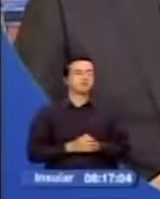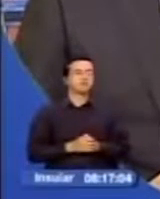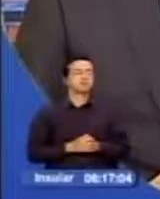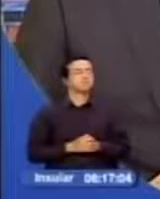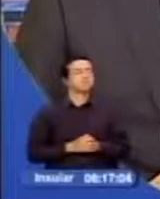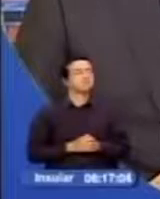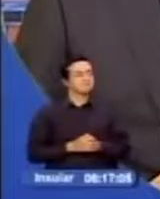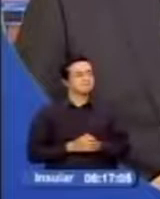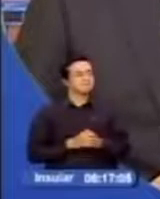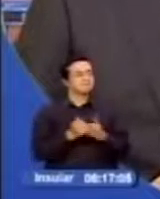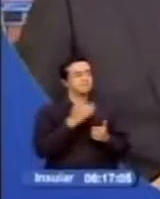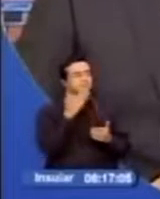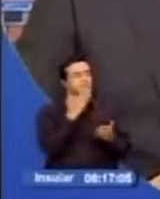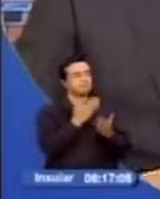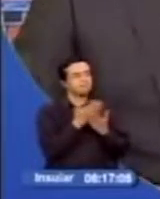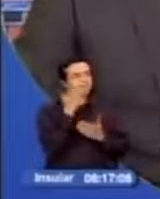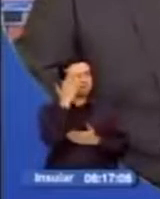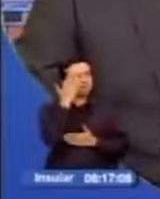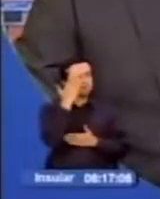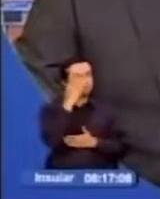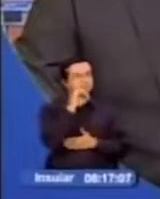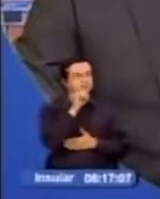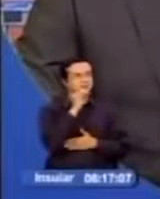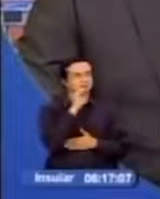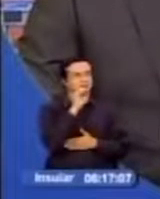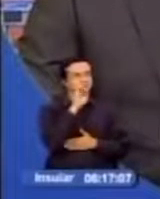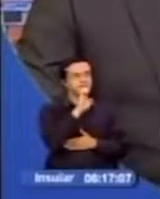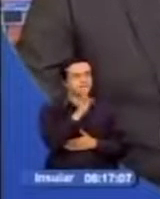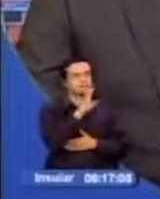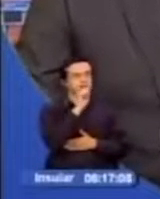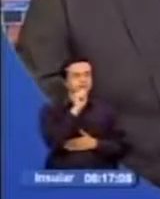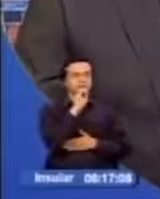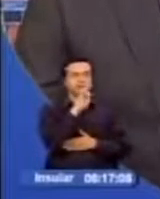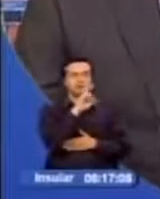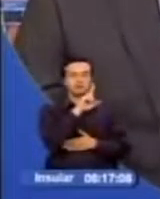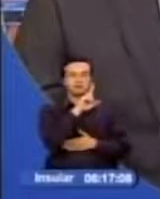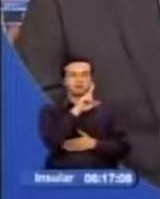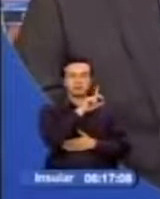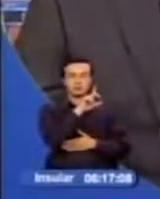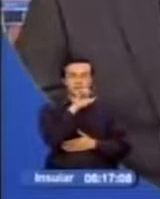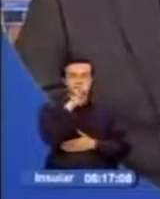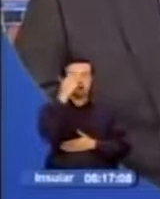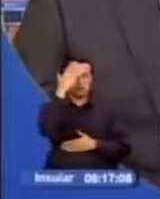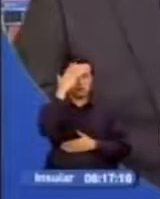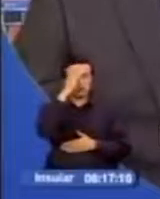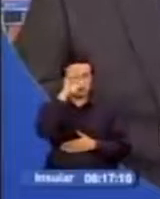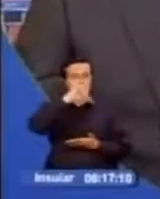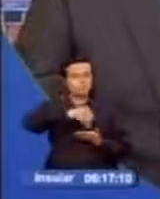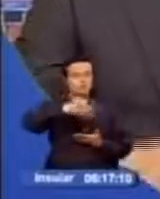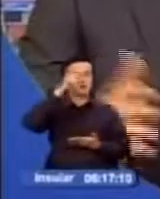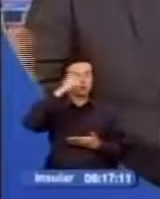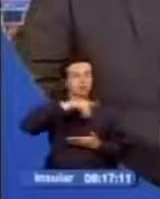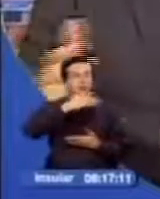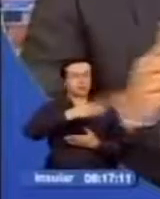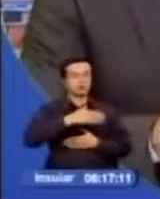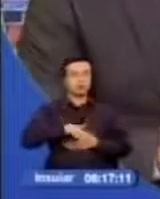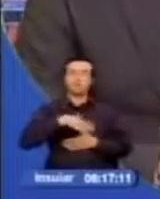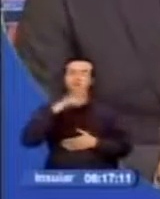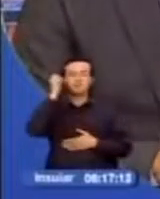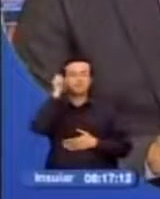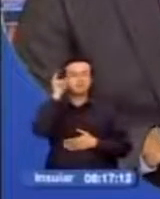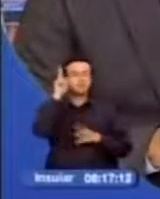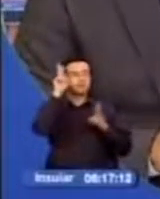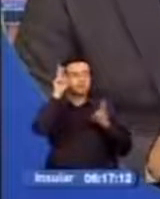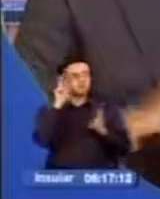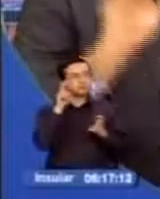Bien, y le queremos agradecer entonces al alcalde José Bolívar Castillo, actual alcalde de la ciudad de Loja, por sus impresiones en torno